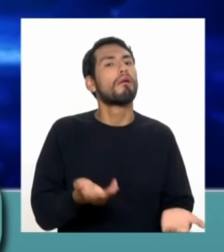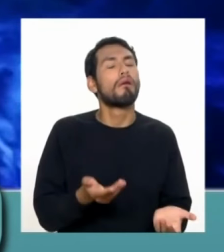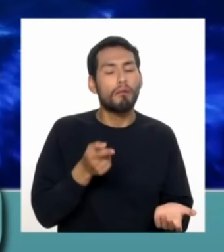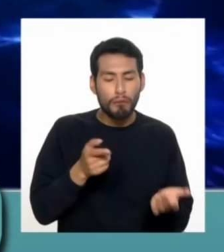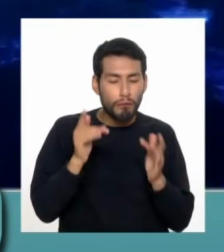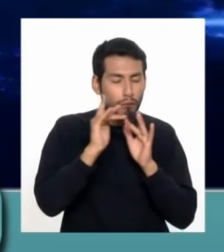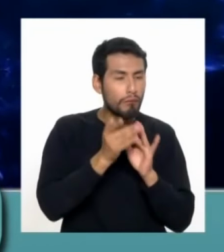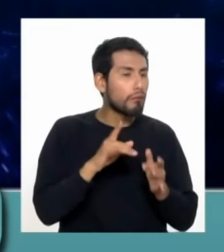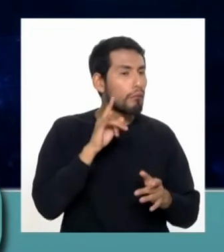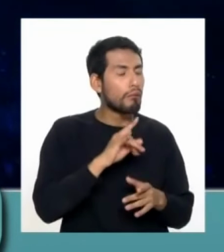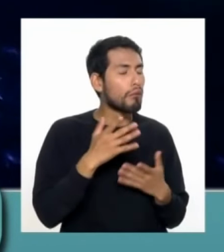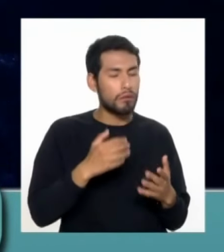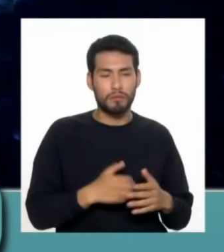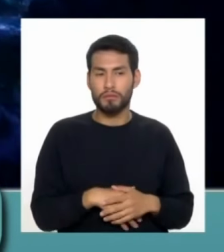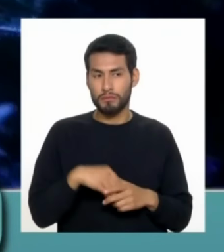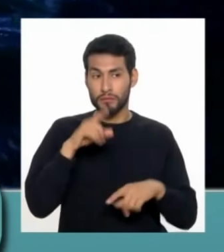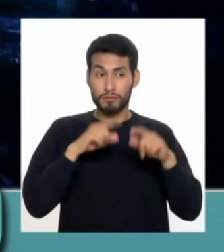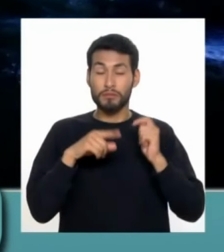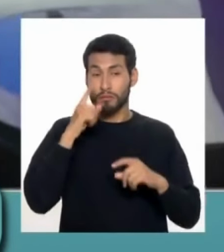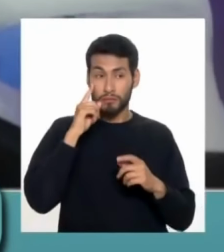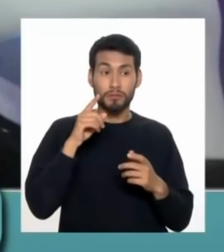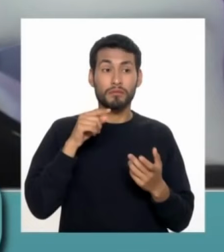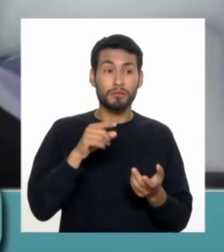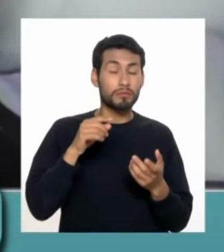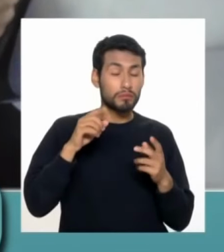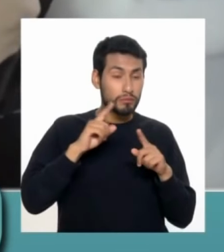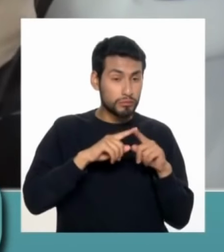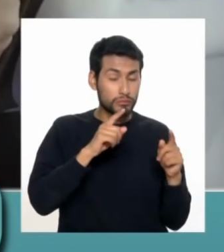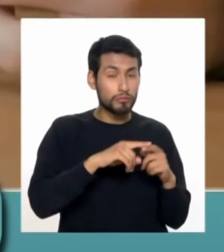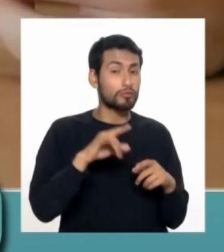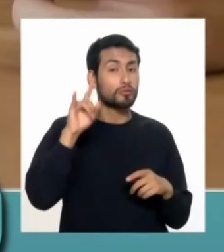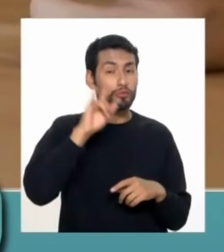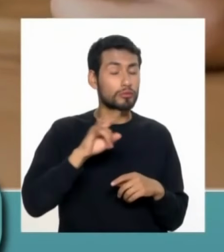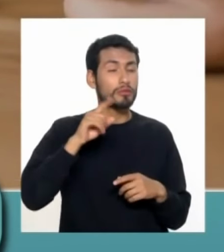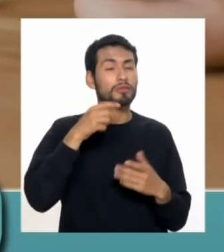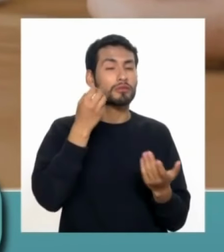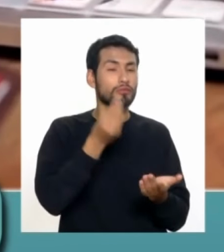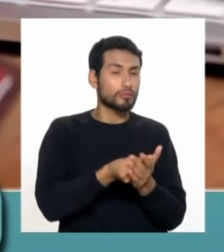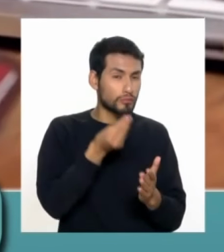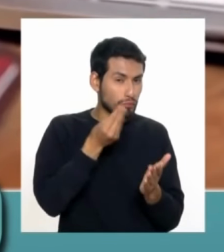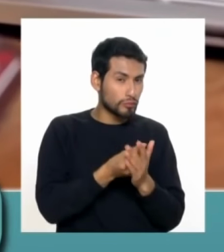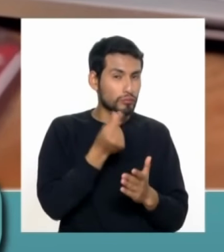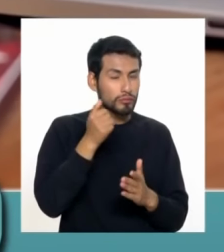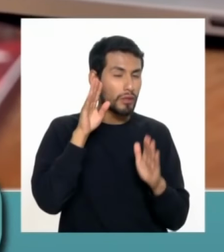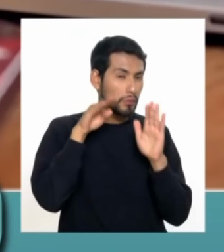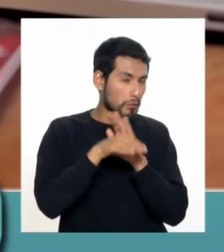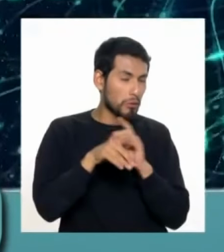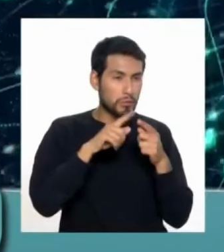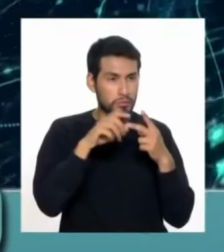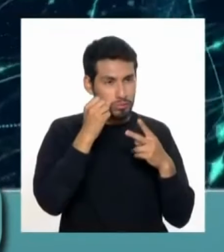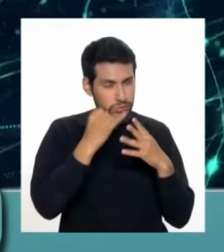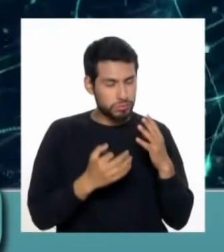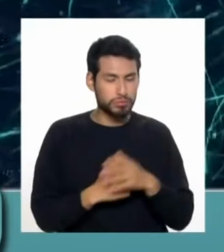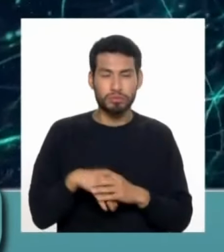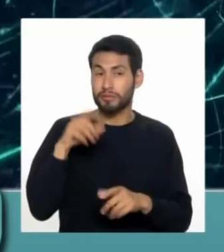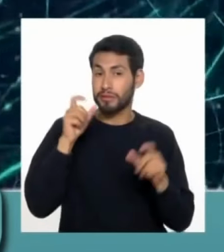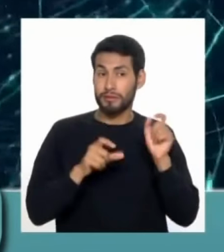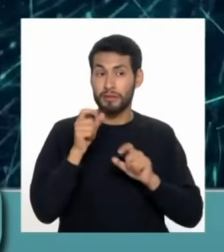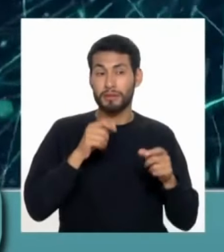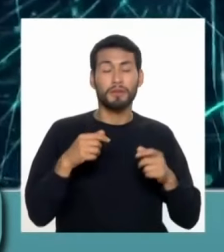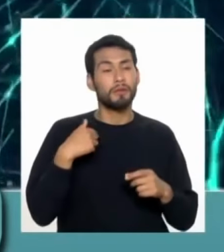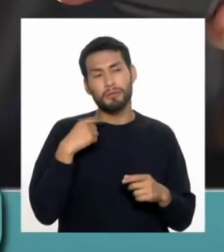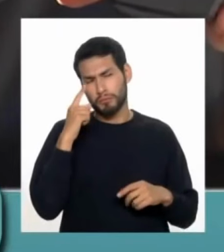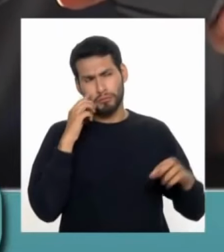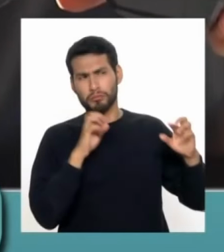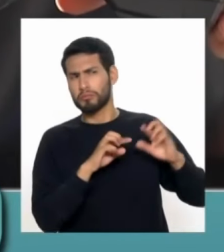esa conectividad? Por ejemplo, para la inclusión financiera, las aplicaciones, el uso de las aplicaciones de los bancos, etc. Entonces, muchas personas tienen